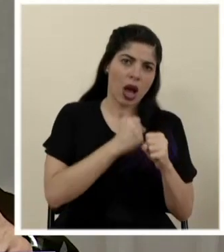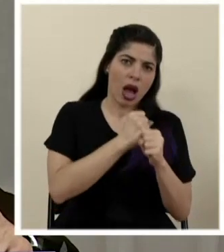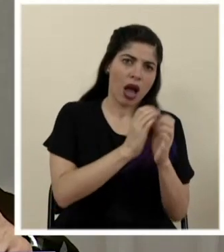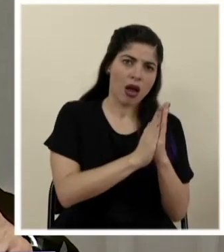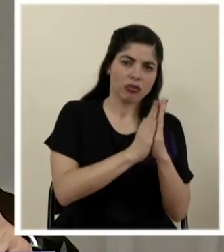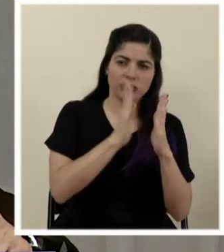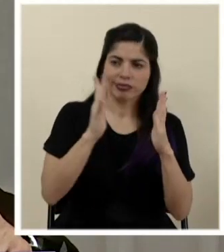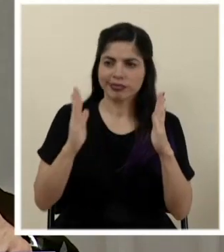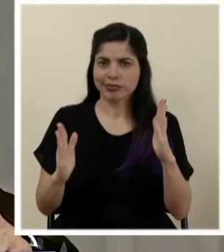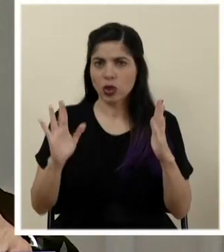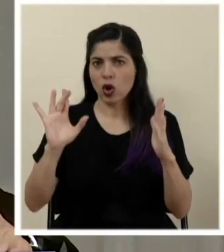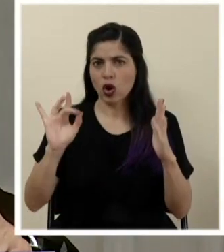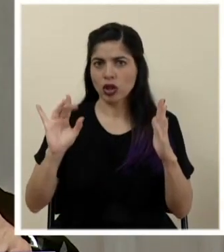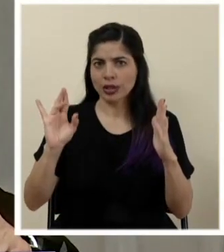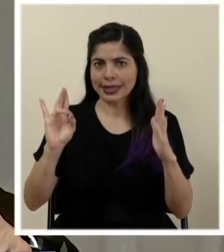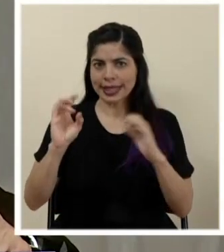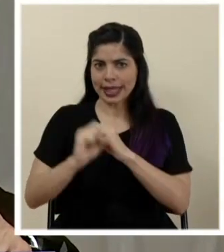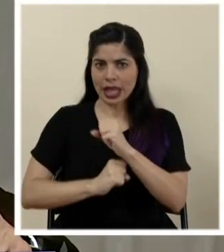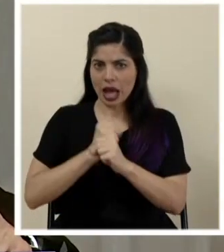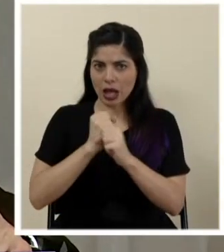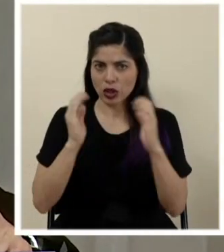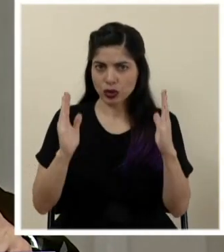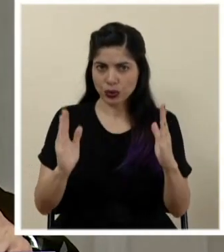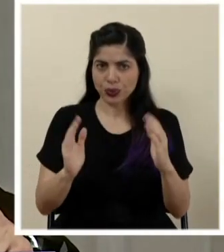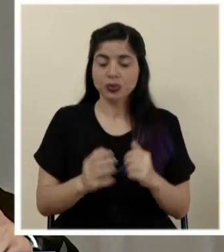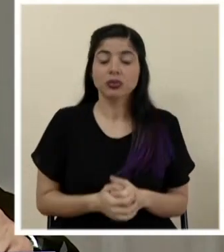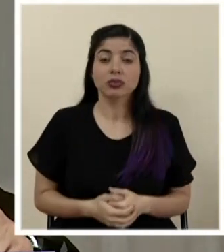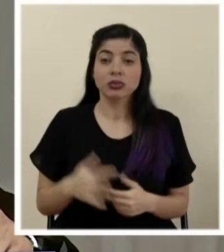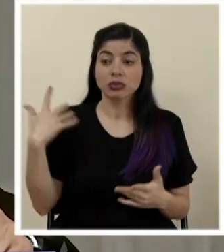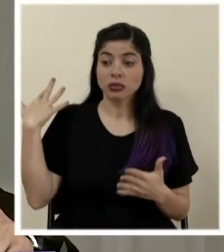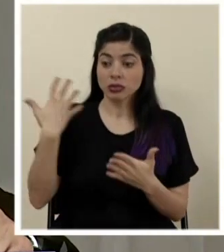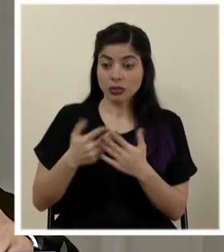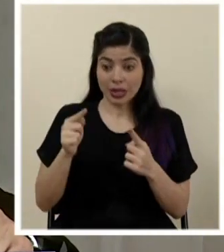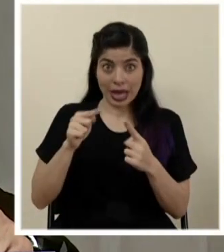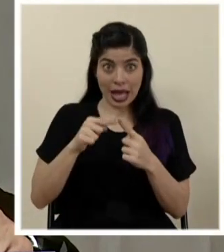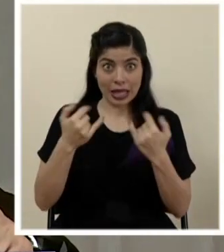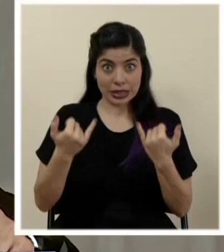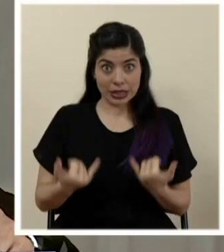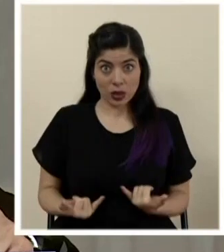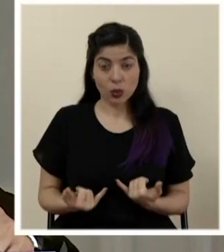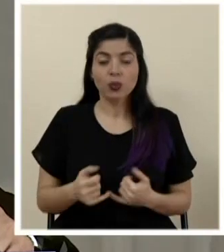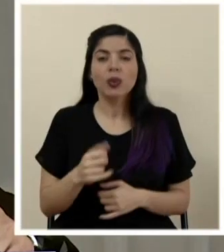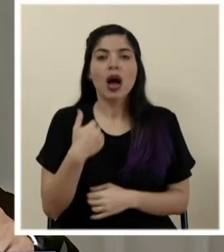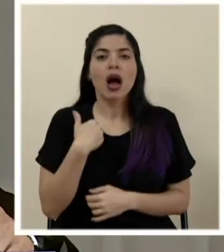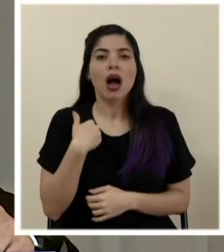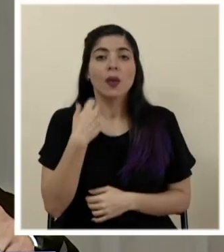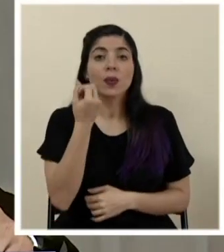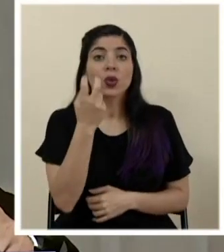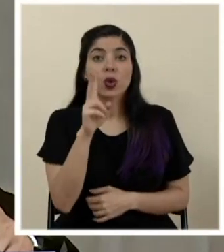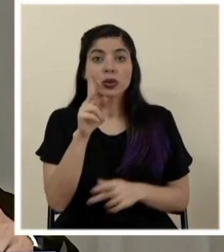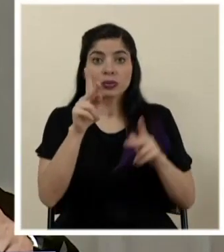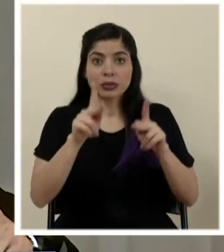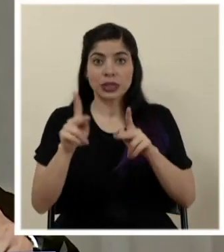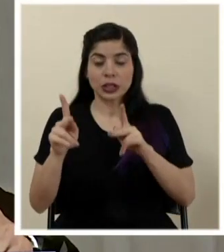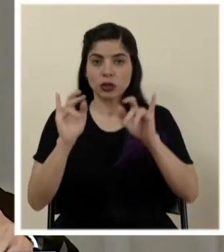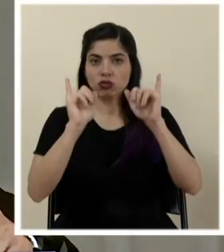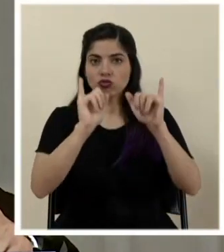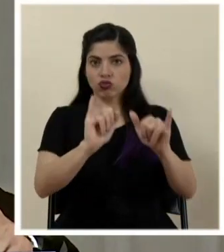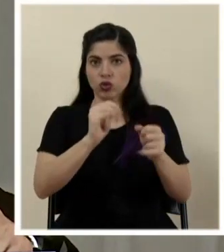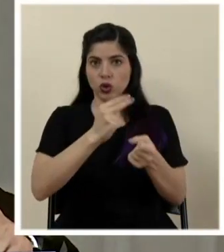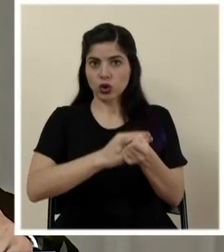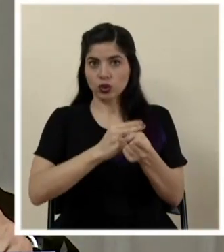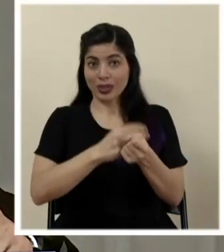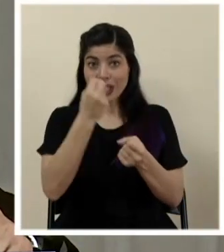los 87 años. A la fecha se encuentran 12 personas hospitalizadas, de